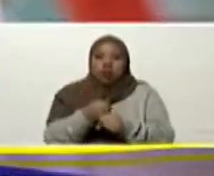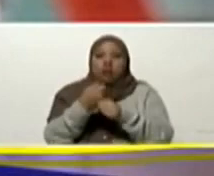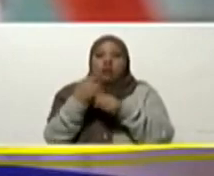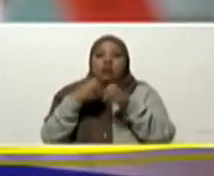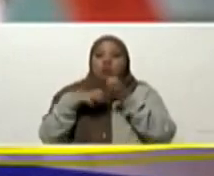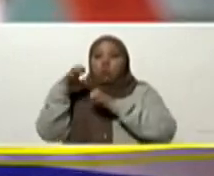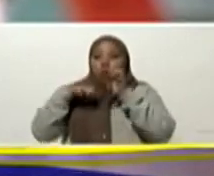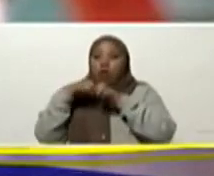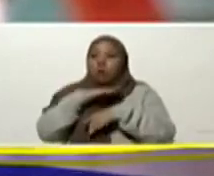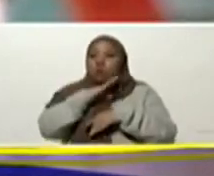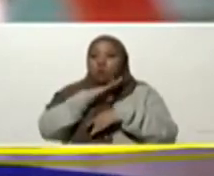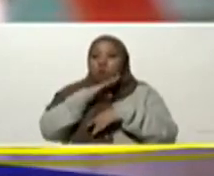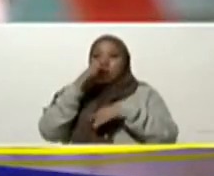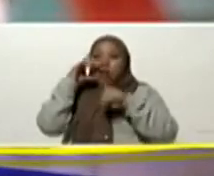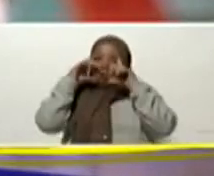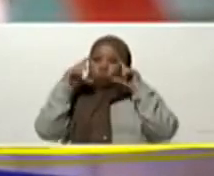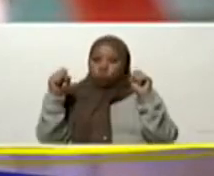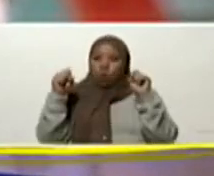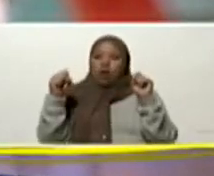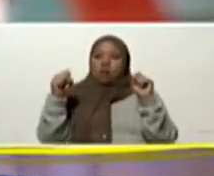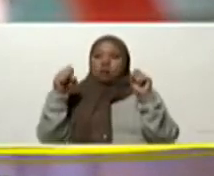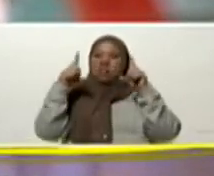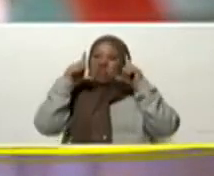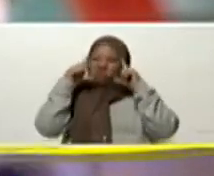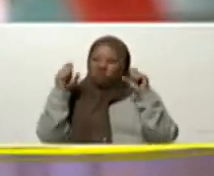Afroepistemología y Soberanía Intelectual.